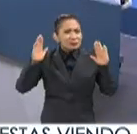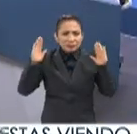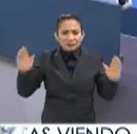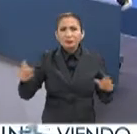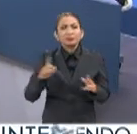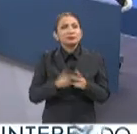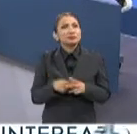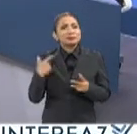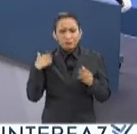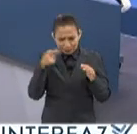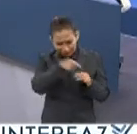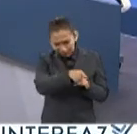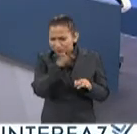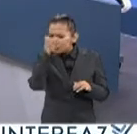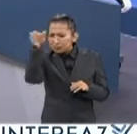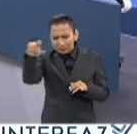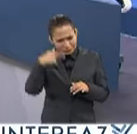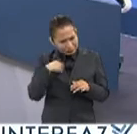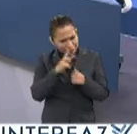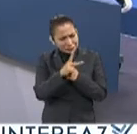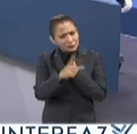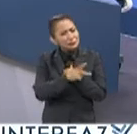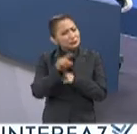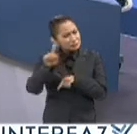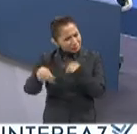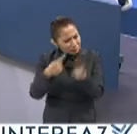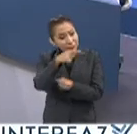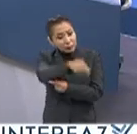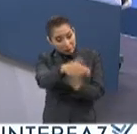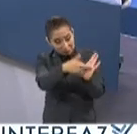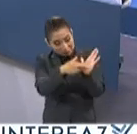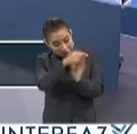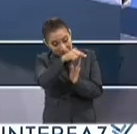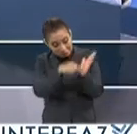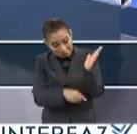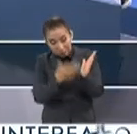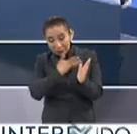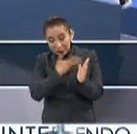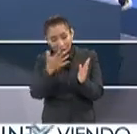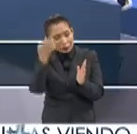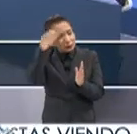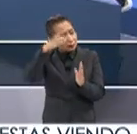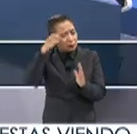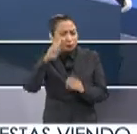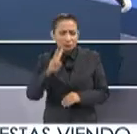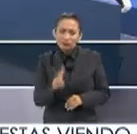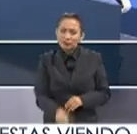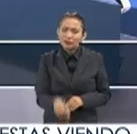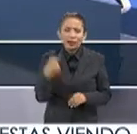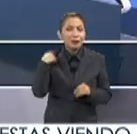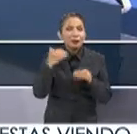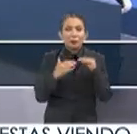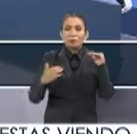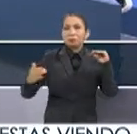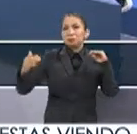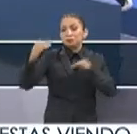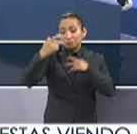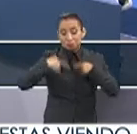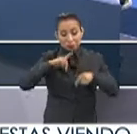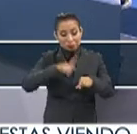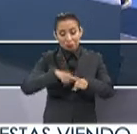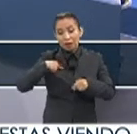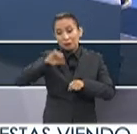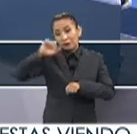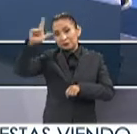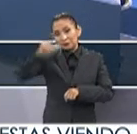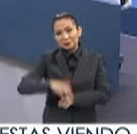increíble. Apliquen si tienen la oportunidad y cumplen con los requisitos, porque esa experiencia realmente es de crecimiento tanto personal